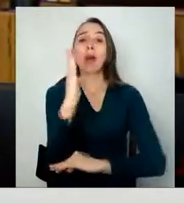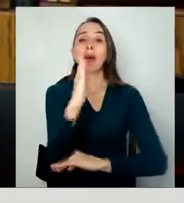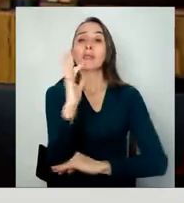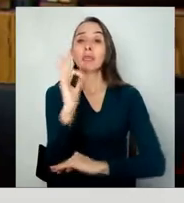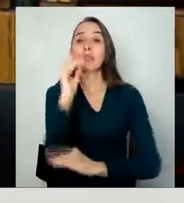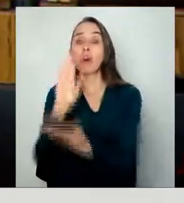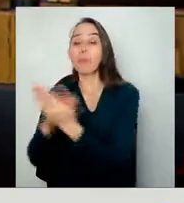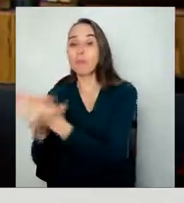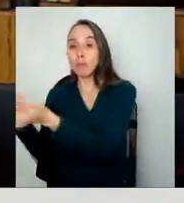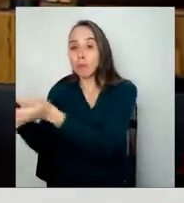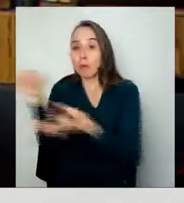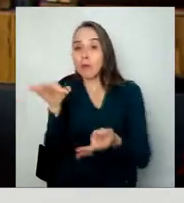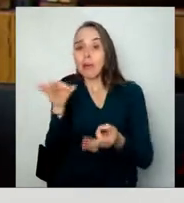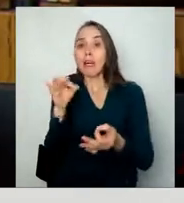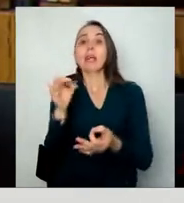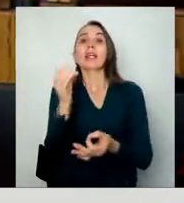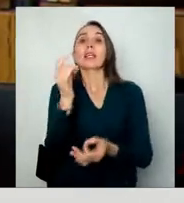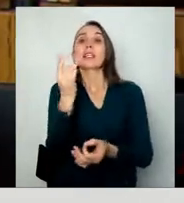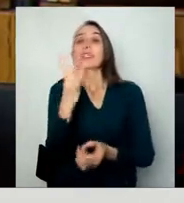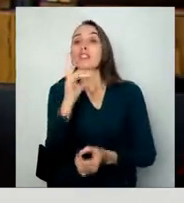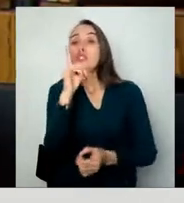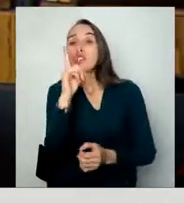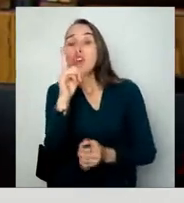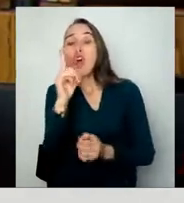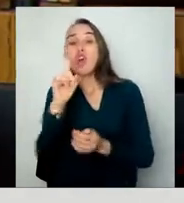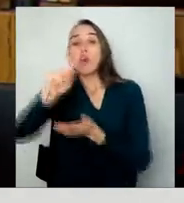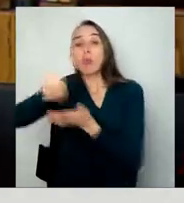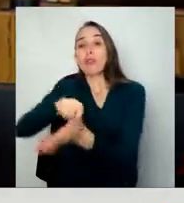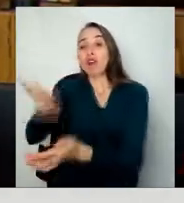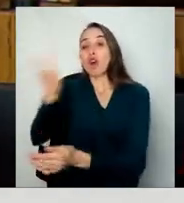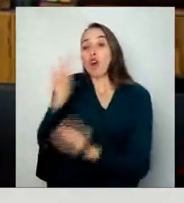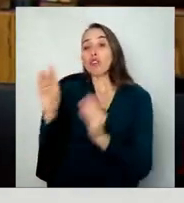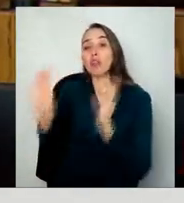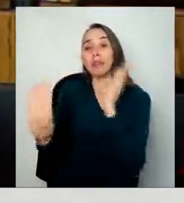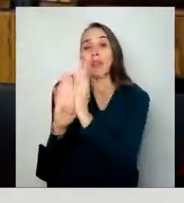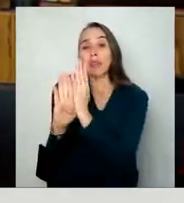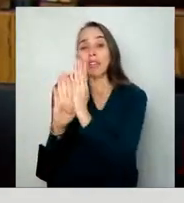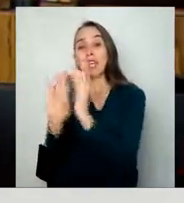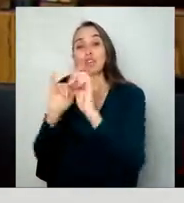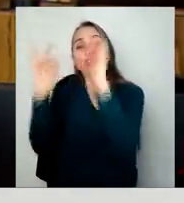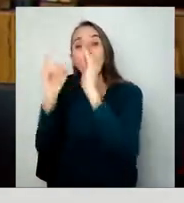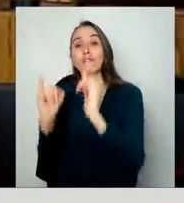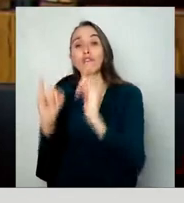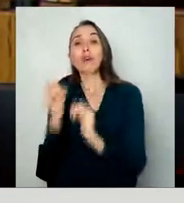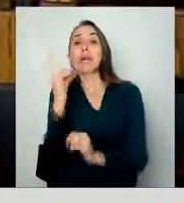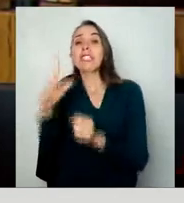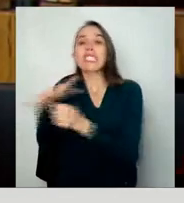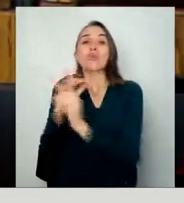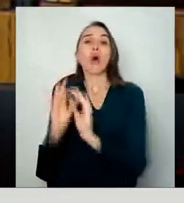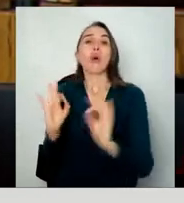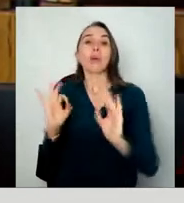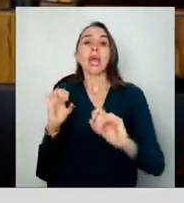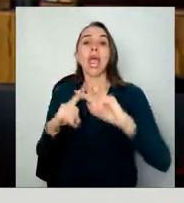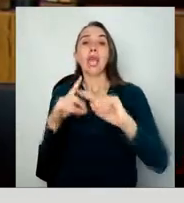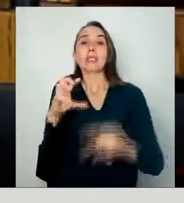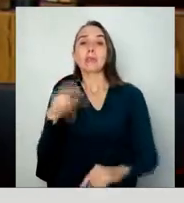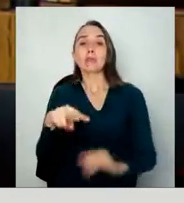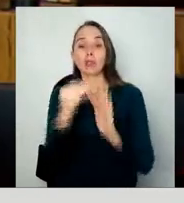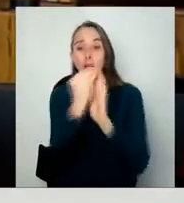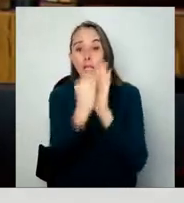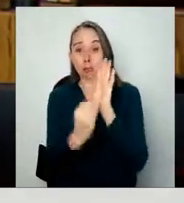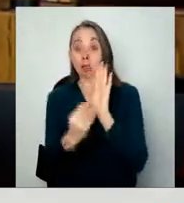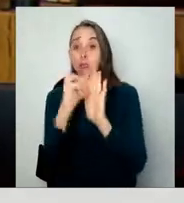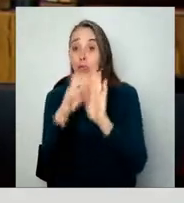excepcional los casos de contratación directa En diversas modalidades que establece este proyecto de ley junto con eso